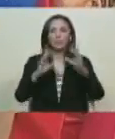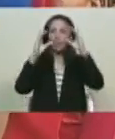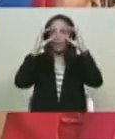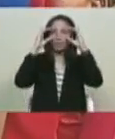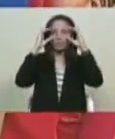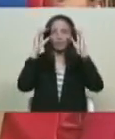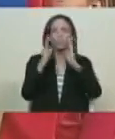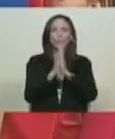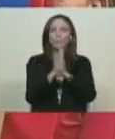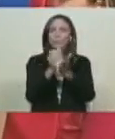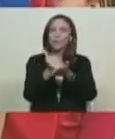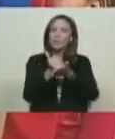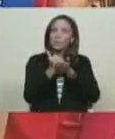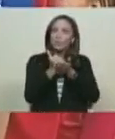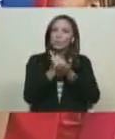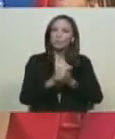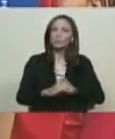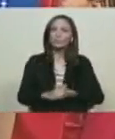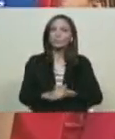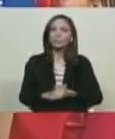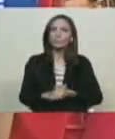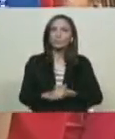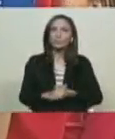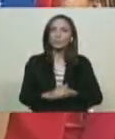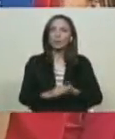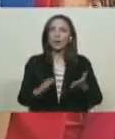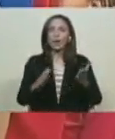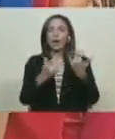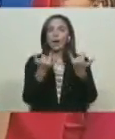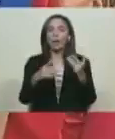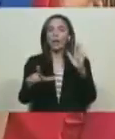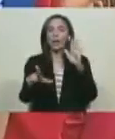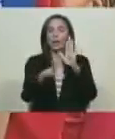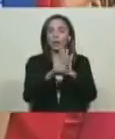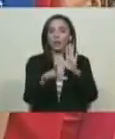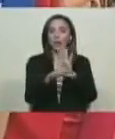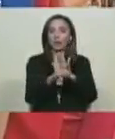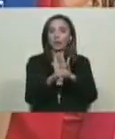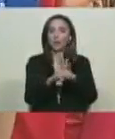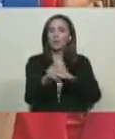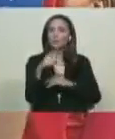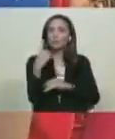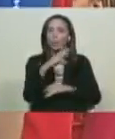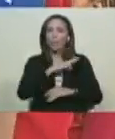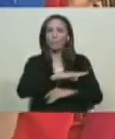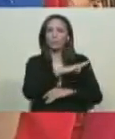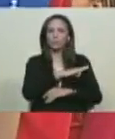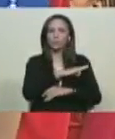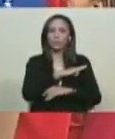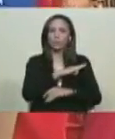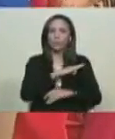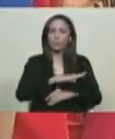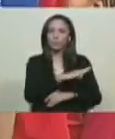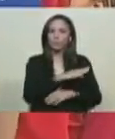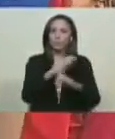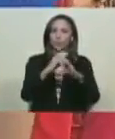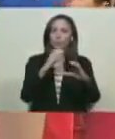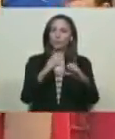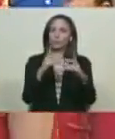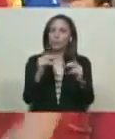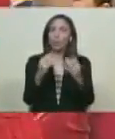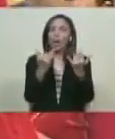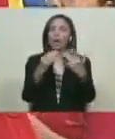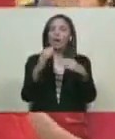que nos ayude a que se le dé un rango de ley, no a la misión transporte, sino a la gran misión